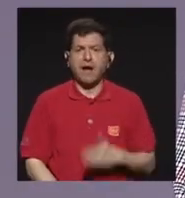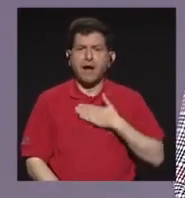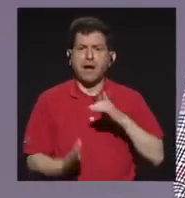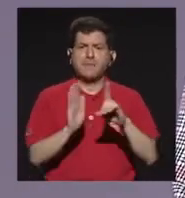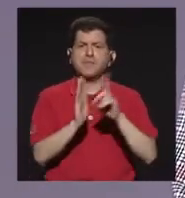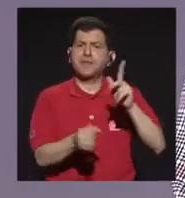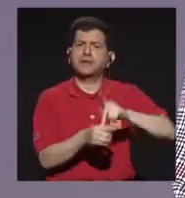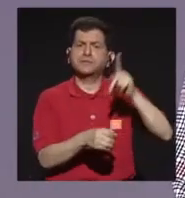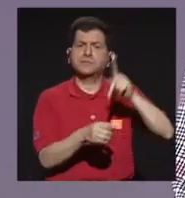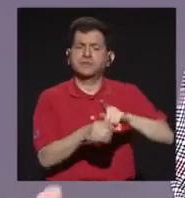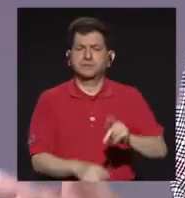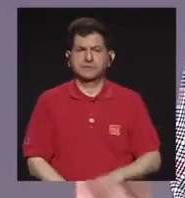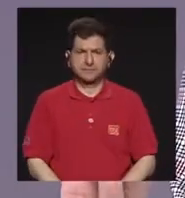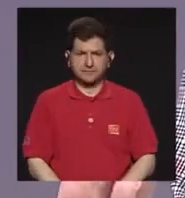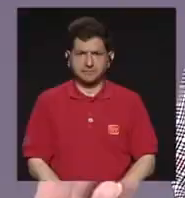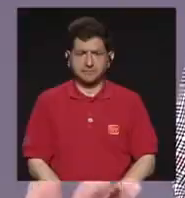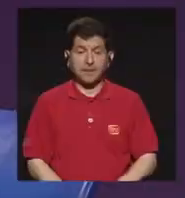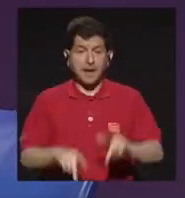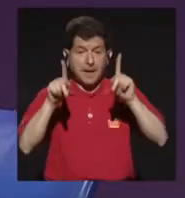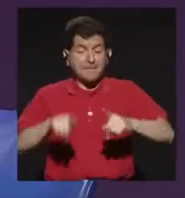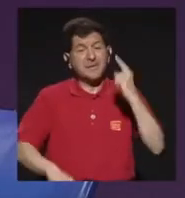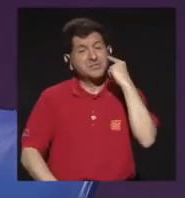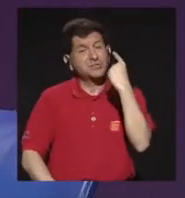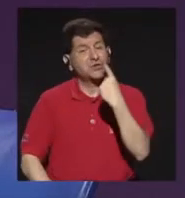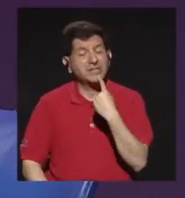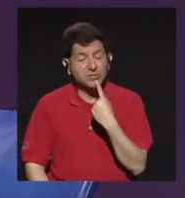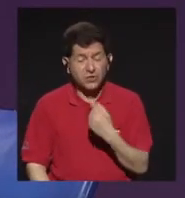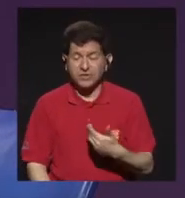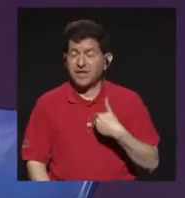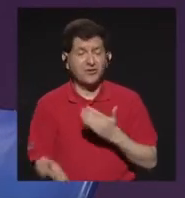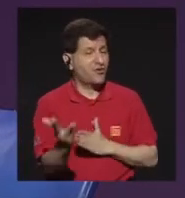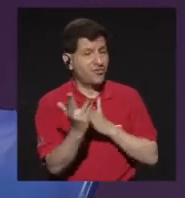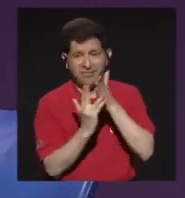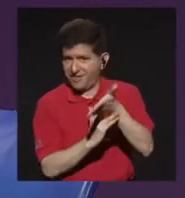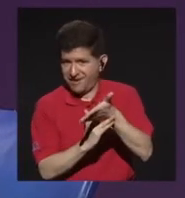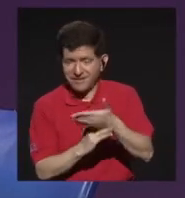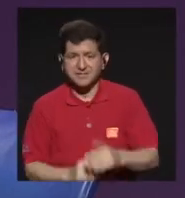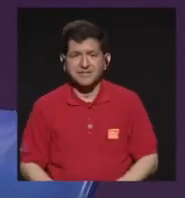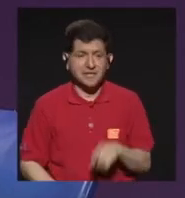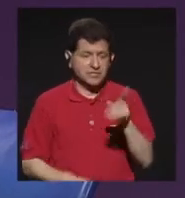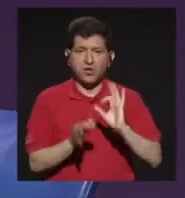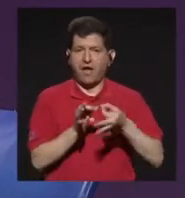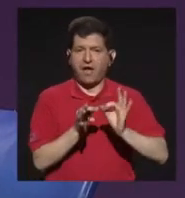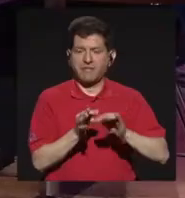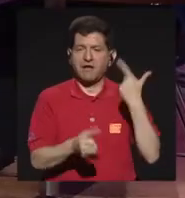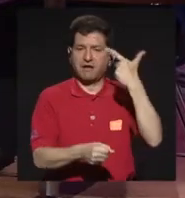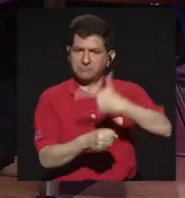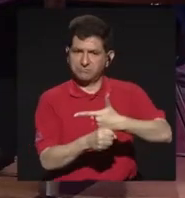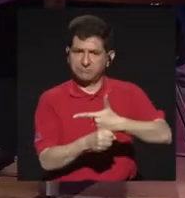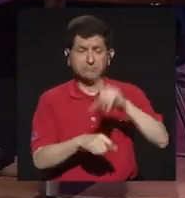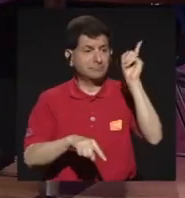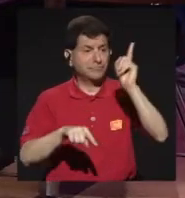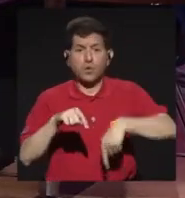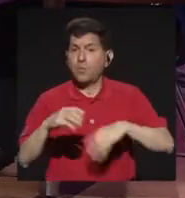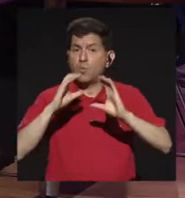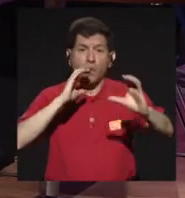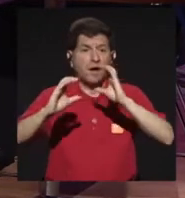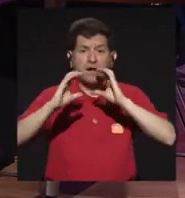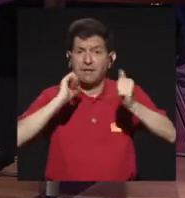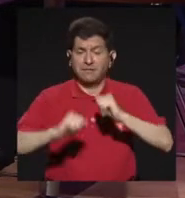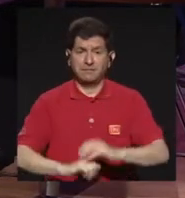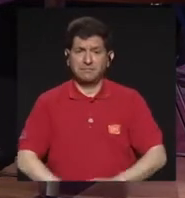derecho a participar. Una persona sorda, si no tiene acceso a un intérprete de lesco, no podría